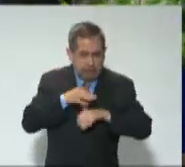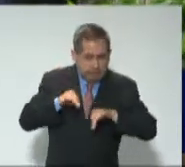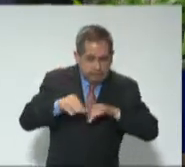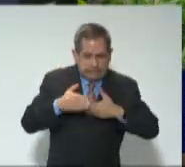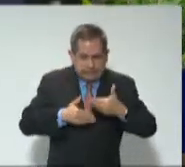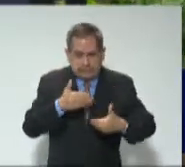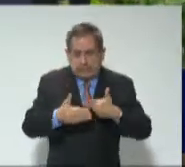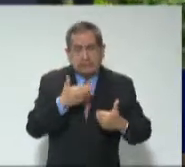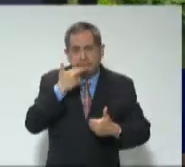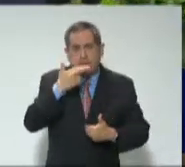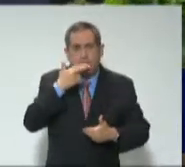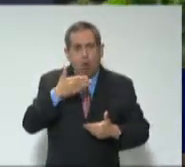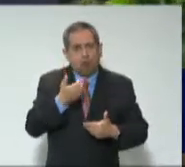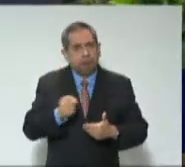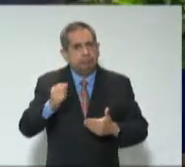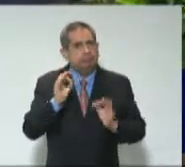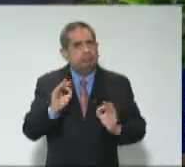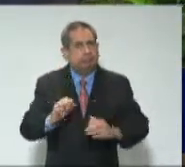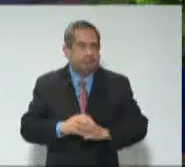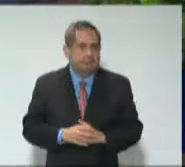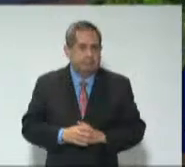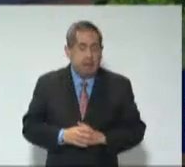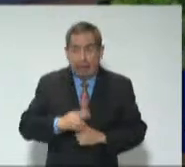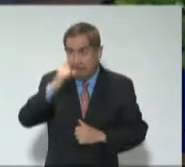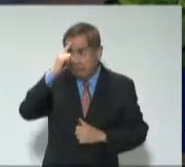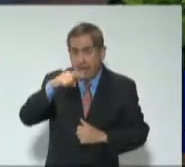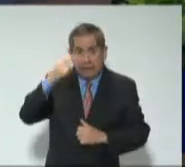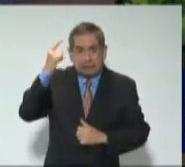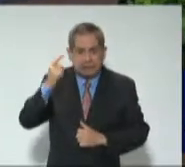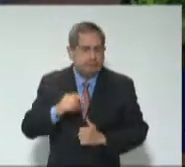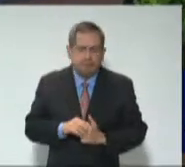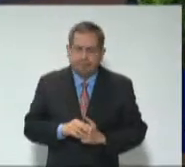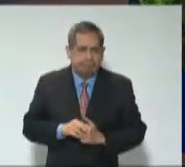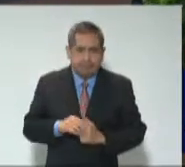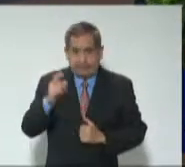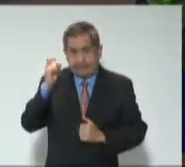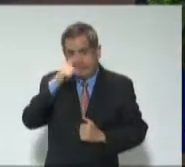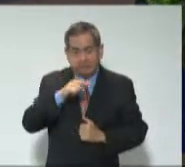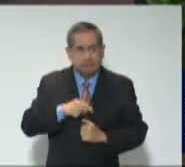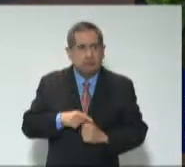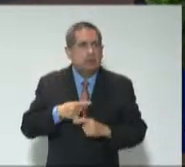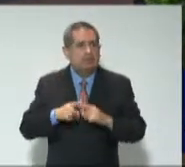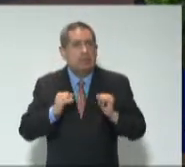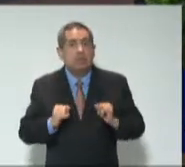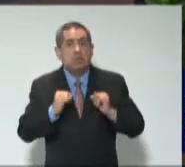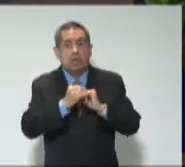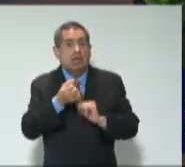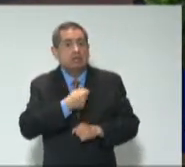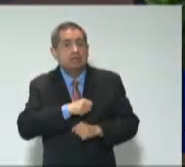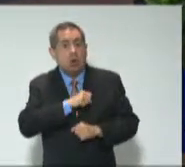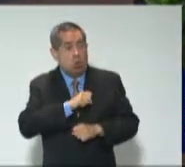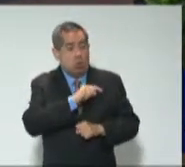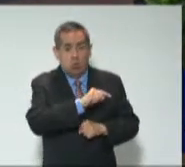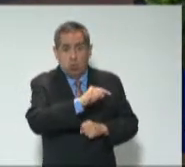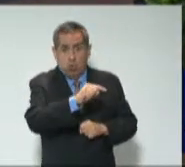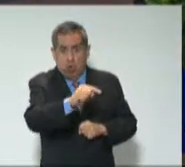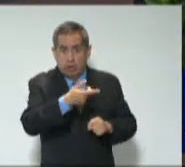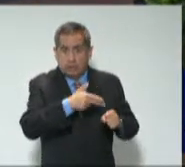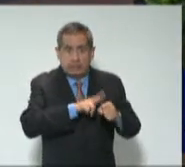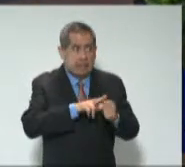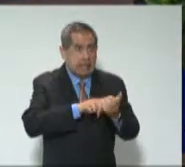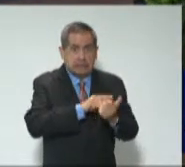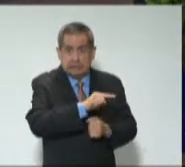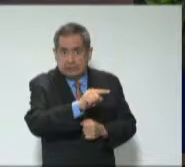mayor empeño No ha sido fácil las instituciones de salud han tenido complejidades